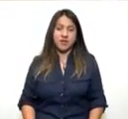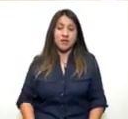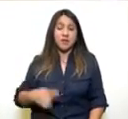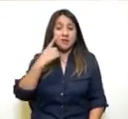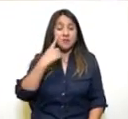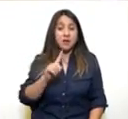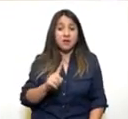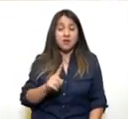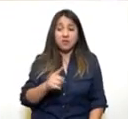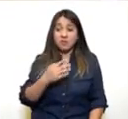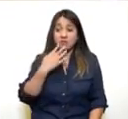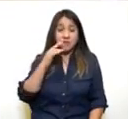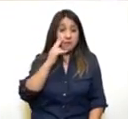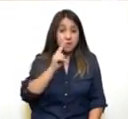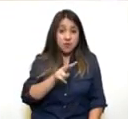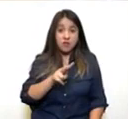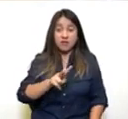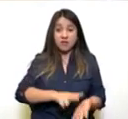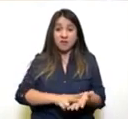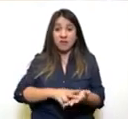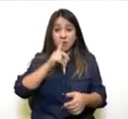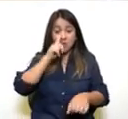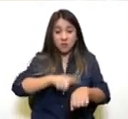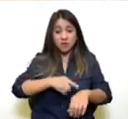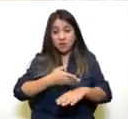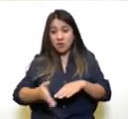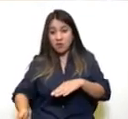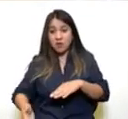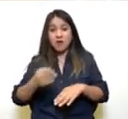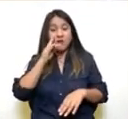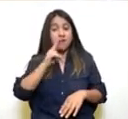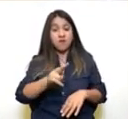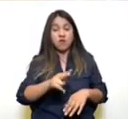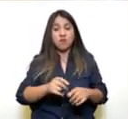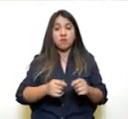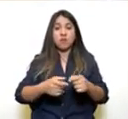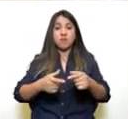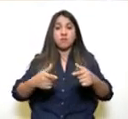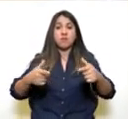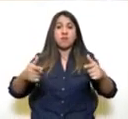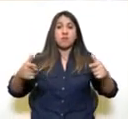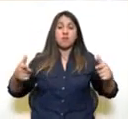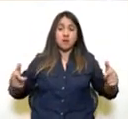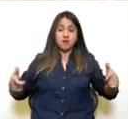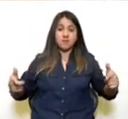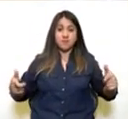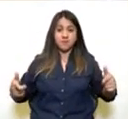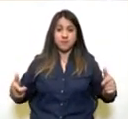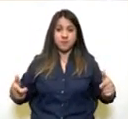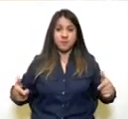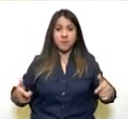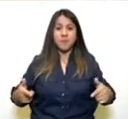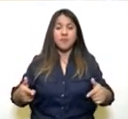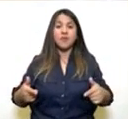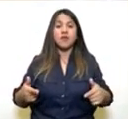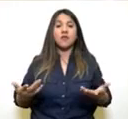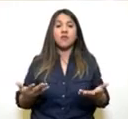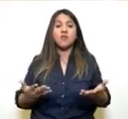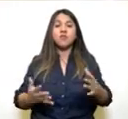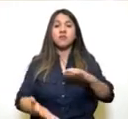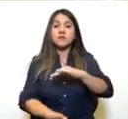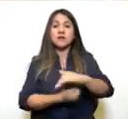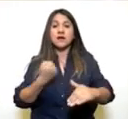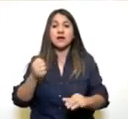cuando vio que crecer iba creciendo la forma de sacar el